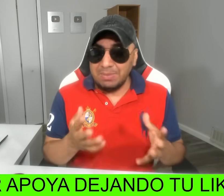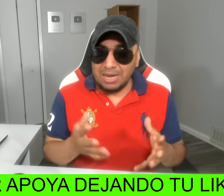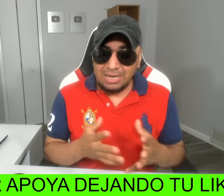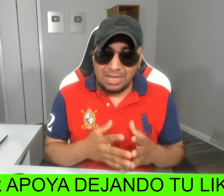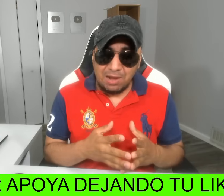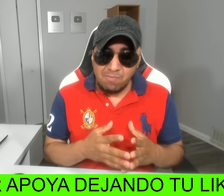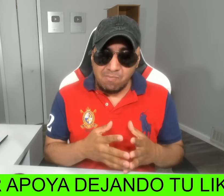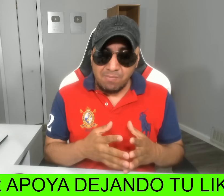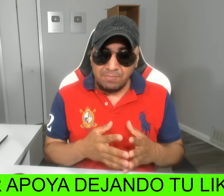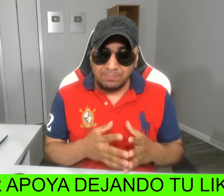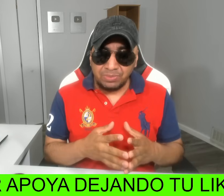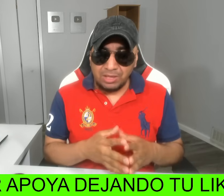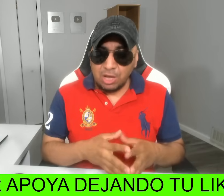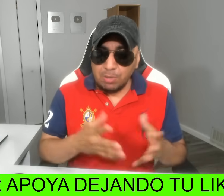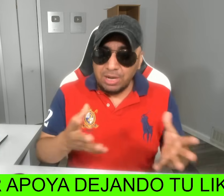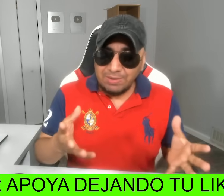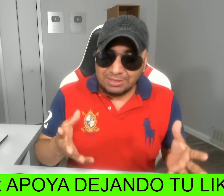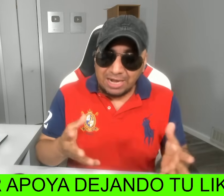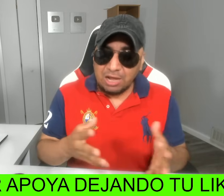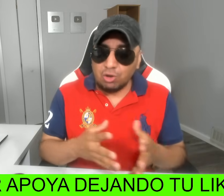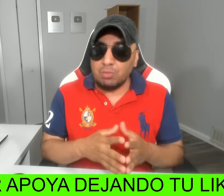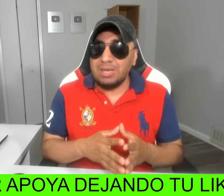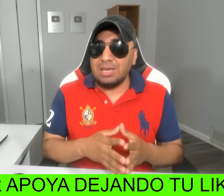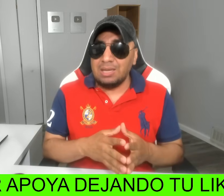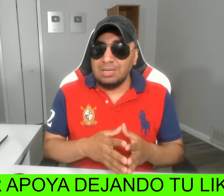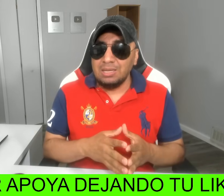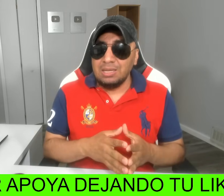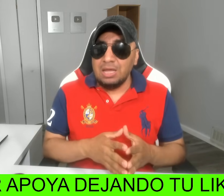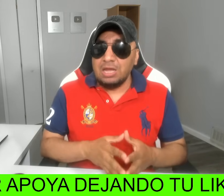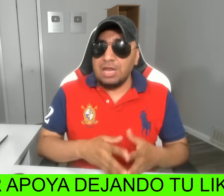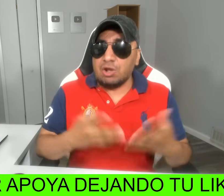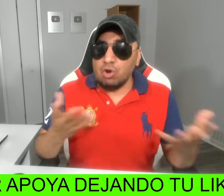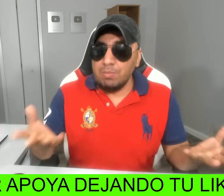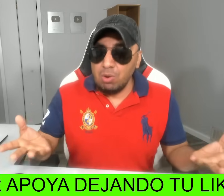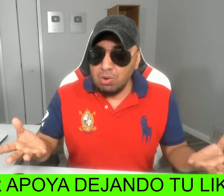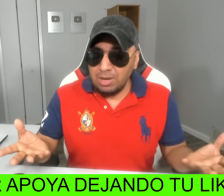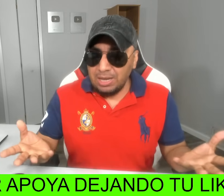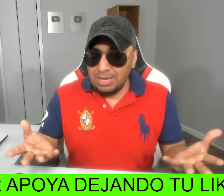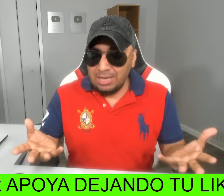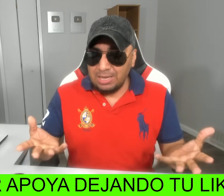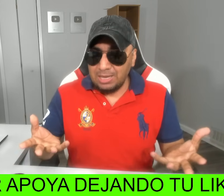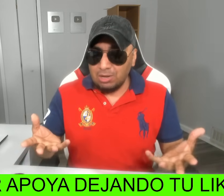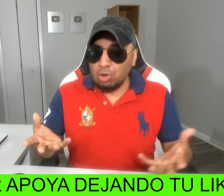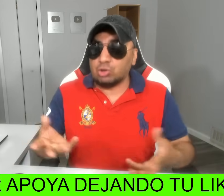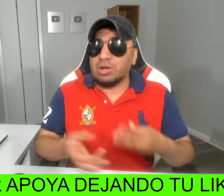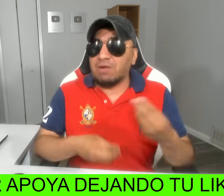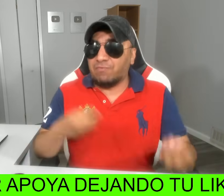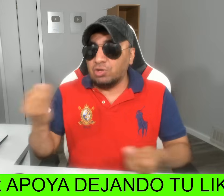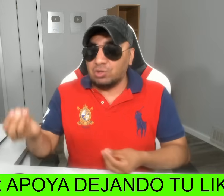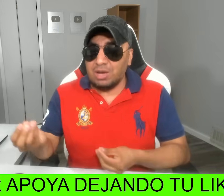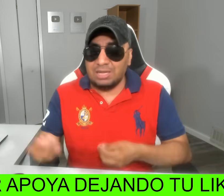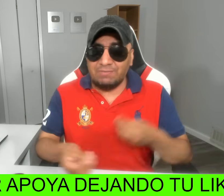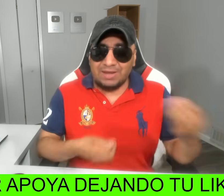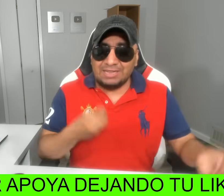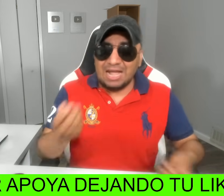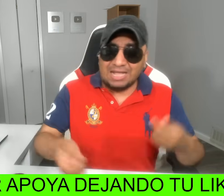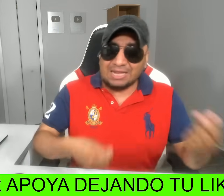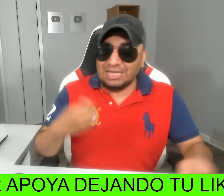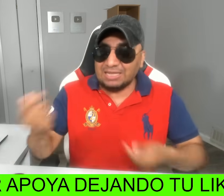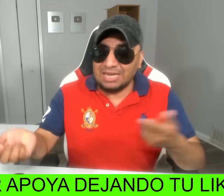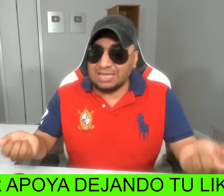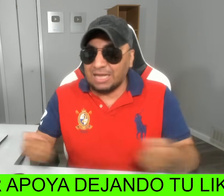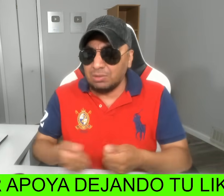la criminalidad, de cómo levantar la economía, de cómo otorgar fondos a las